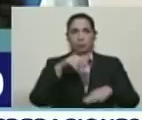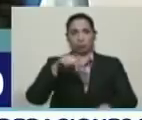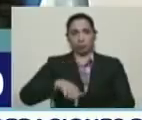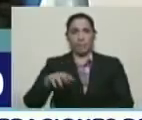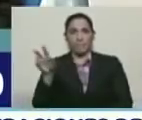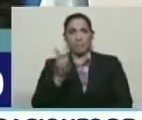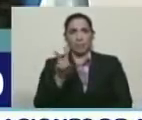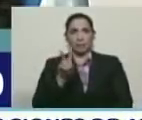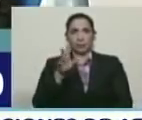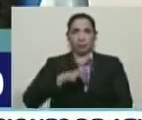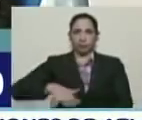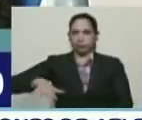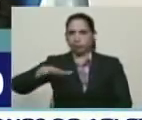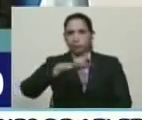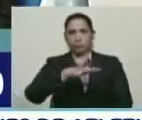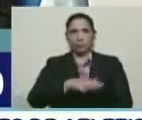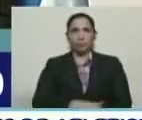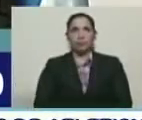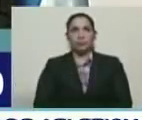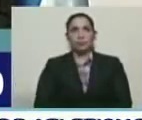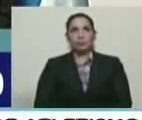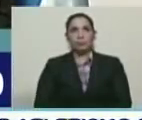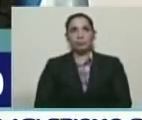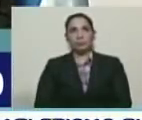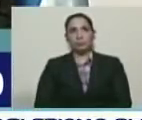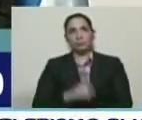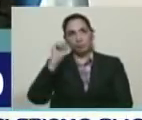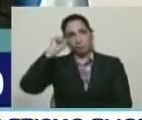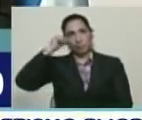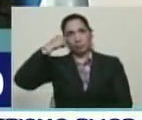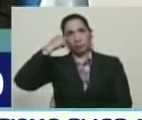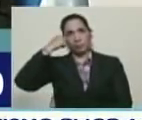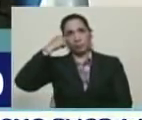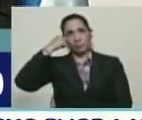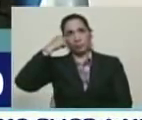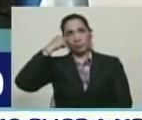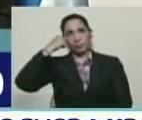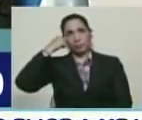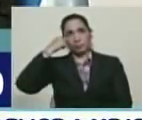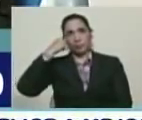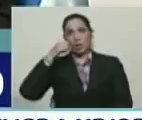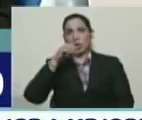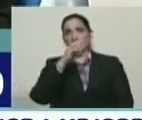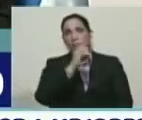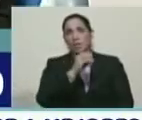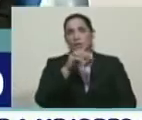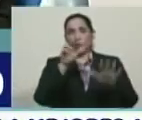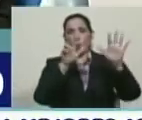9 de diciembre. Quiero recordar que va a estar activa la línea